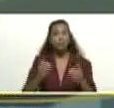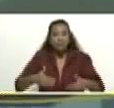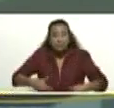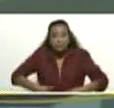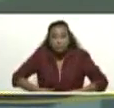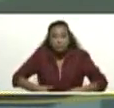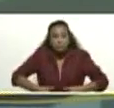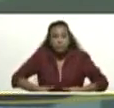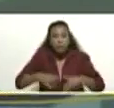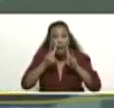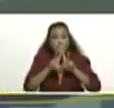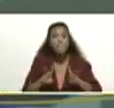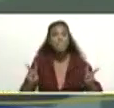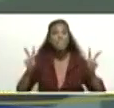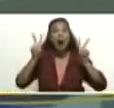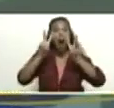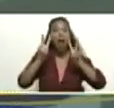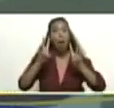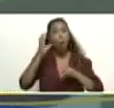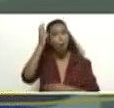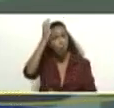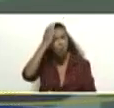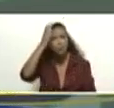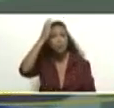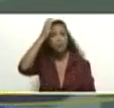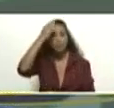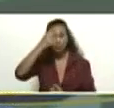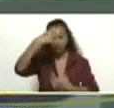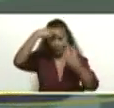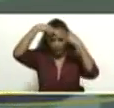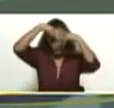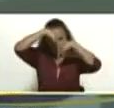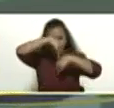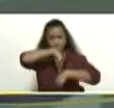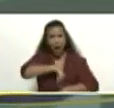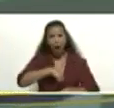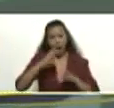forjado en valores, forjado en conciencia,